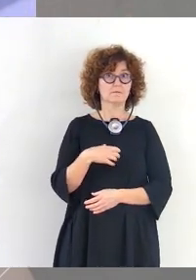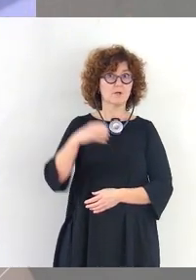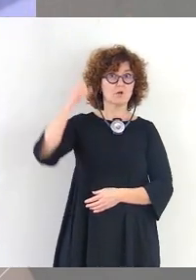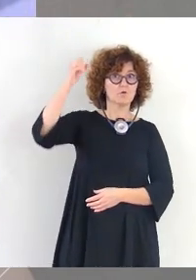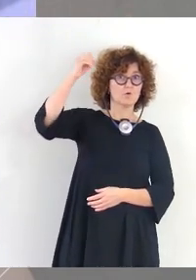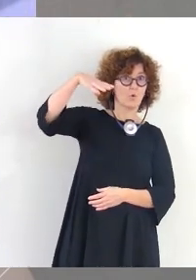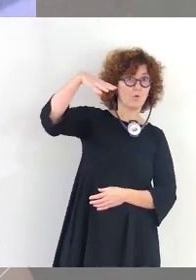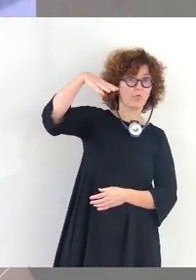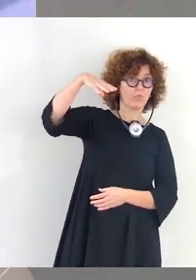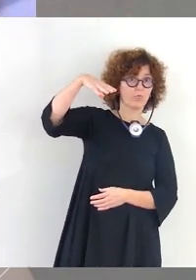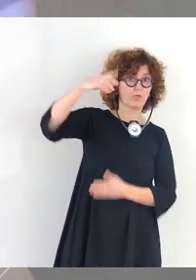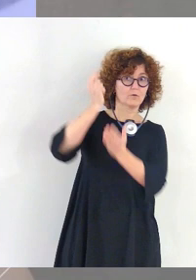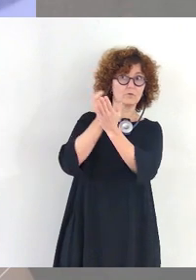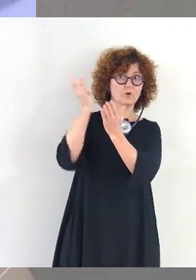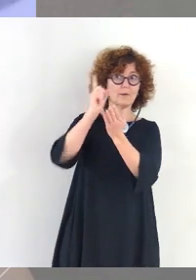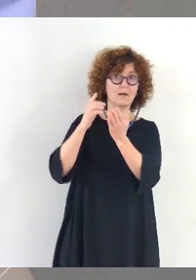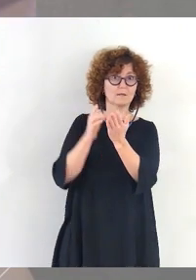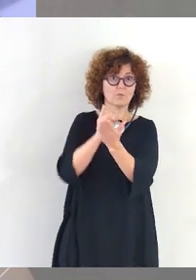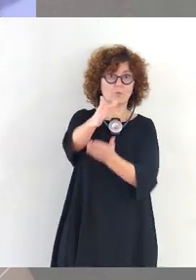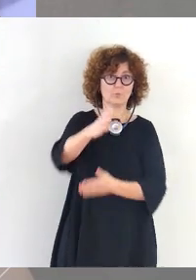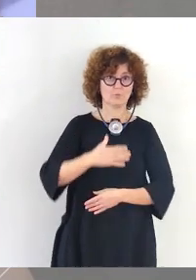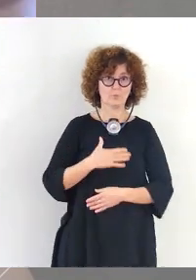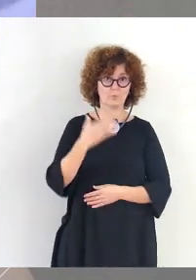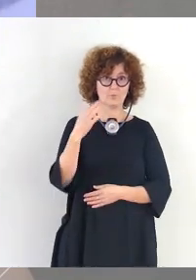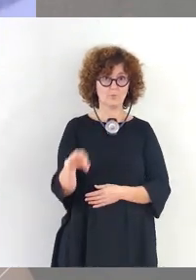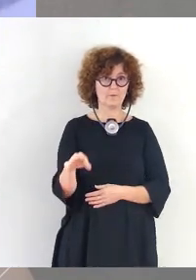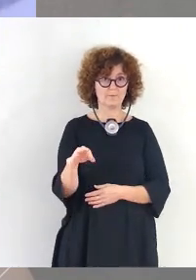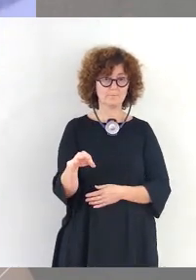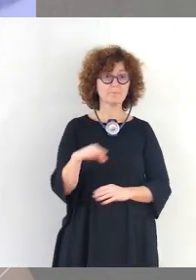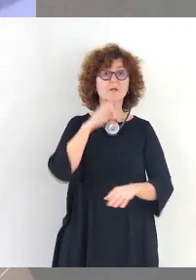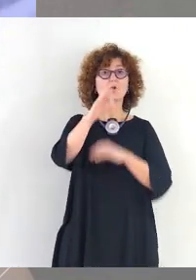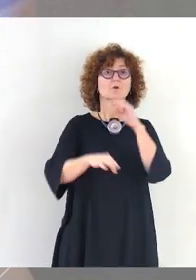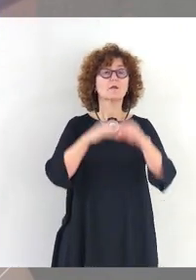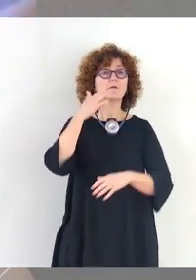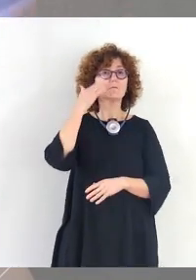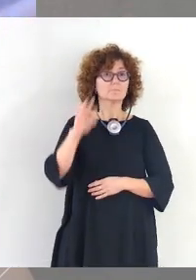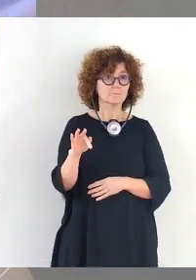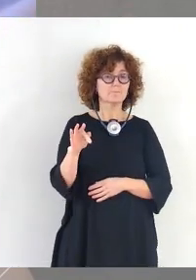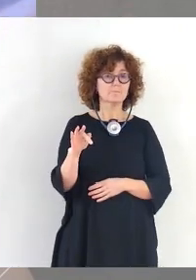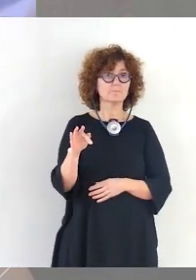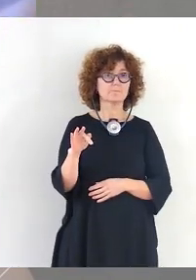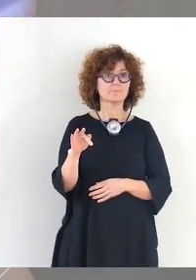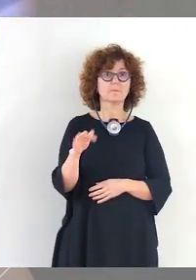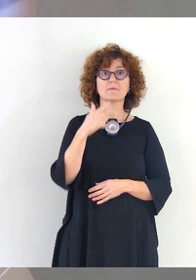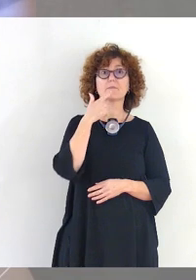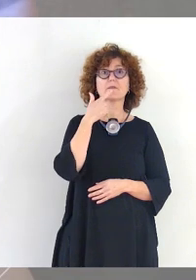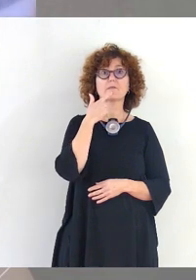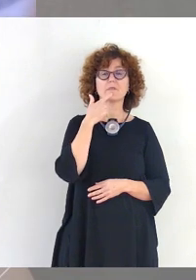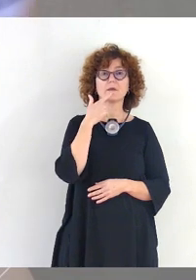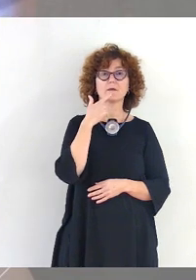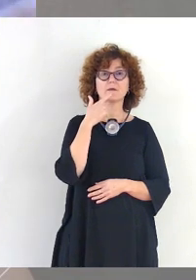expulsar de esa casa hay una organización francesa la fundación de avier que ha dicho que